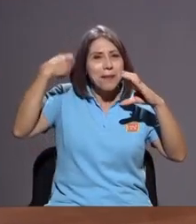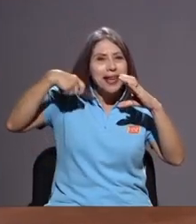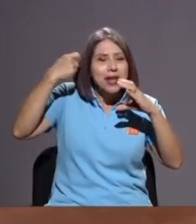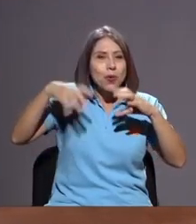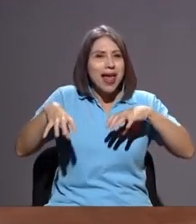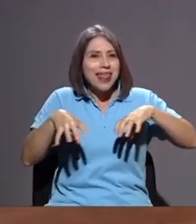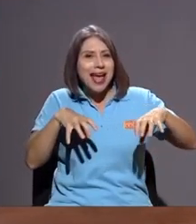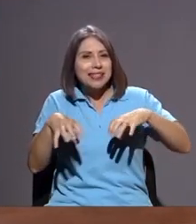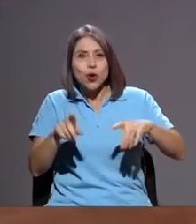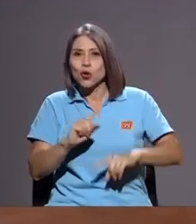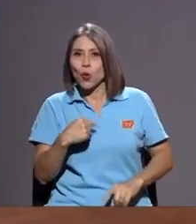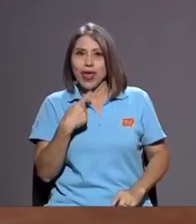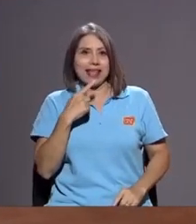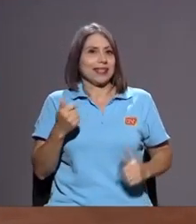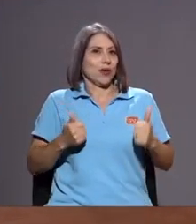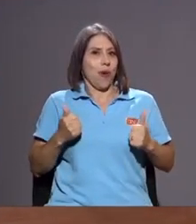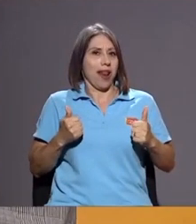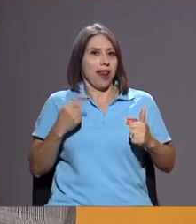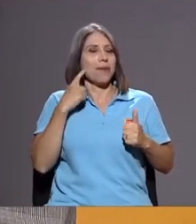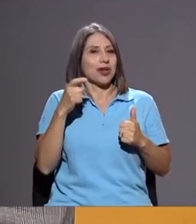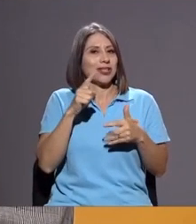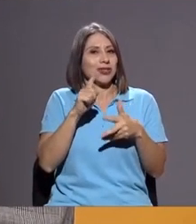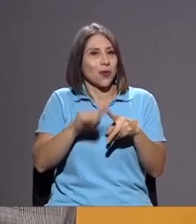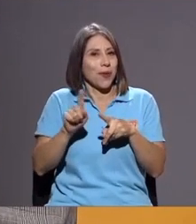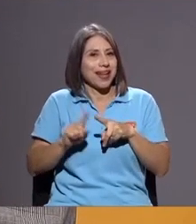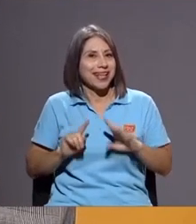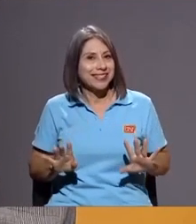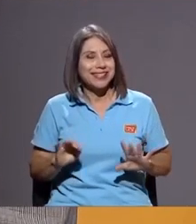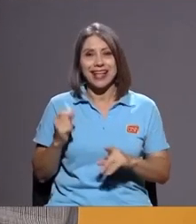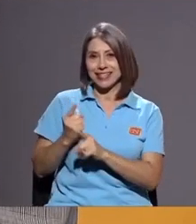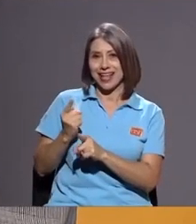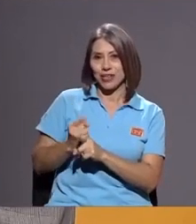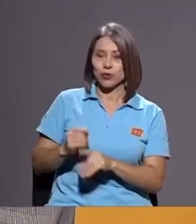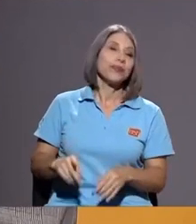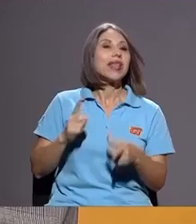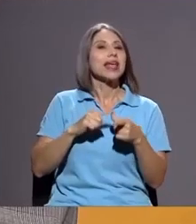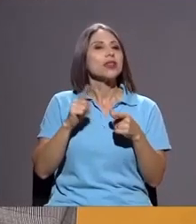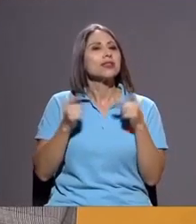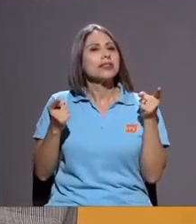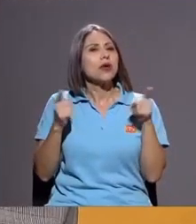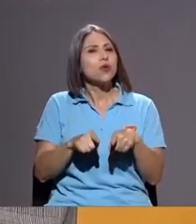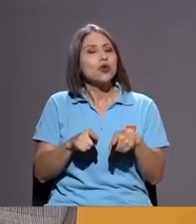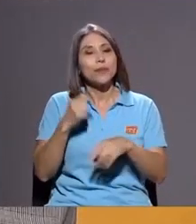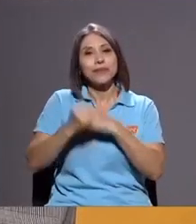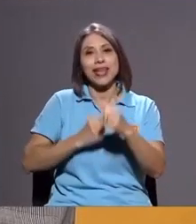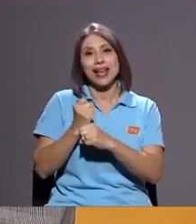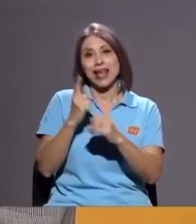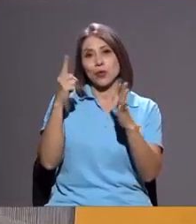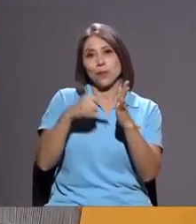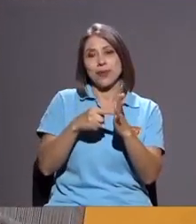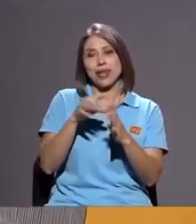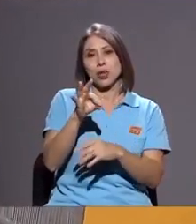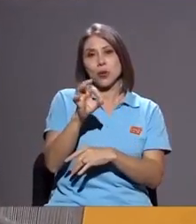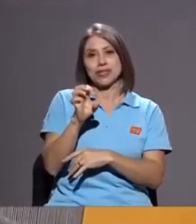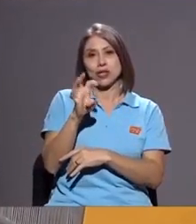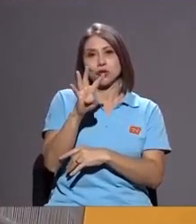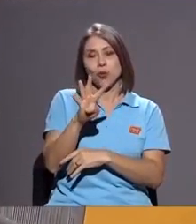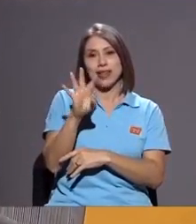voy a decir cuál, pero porque son varias. Eso es. Entonces, ¿qué ocurrió? Que en el 49, y esto hay que